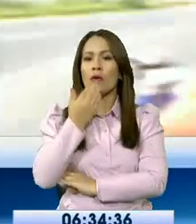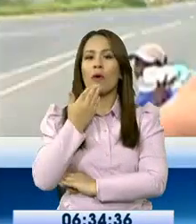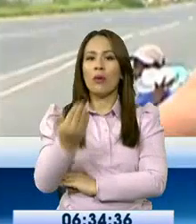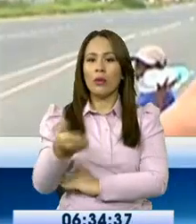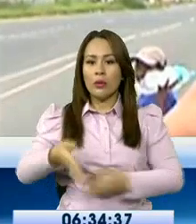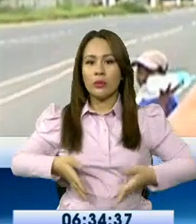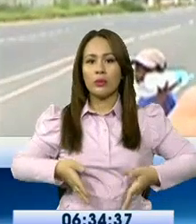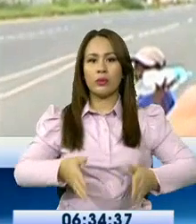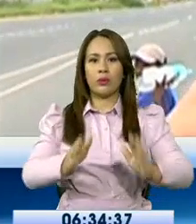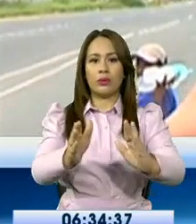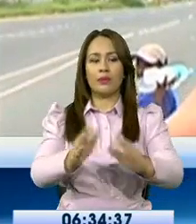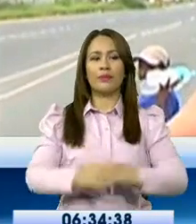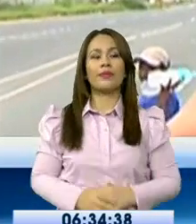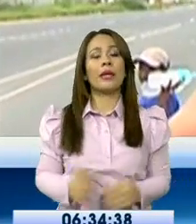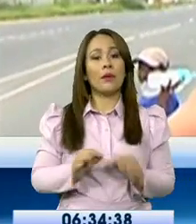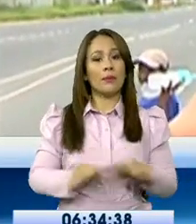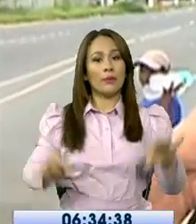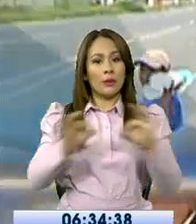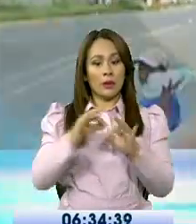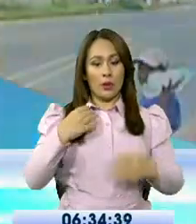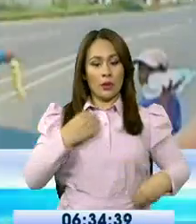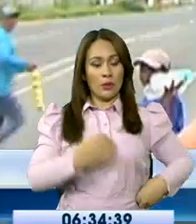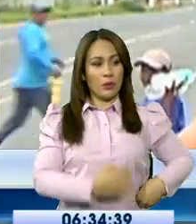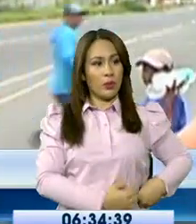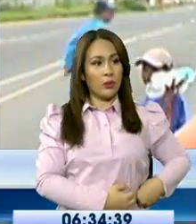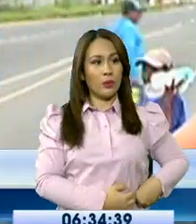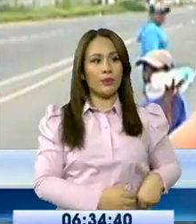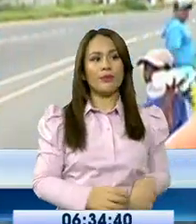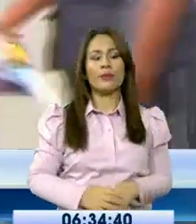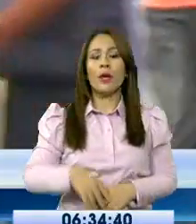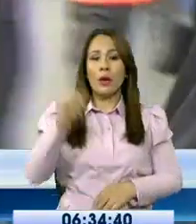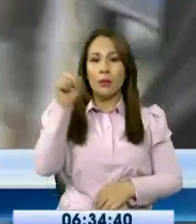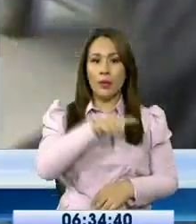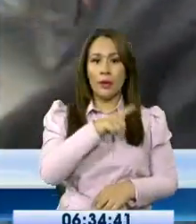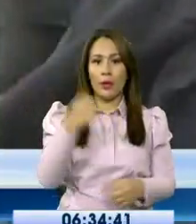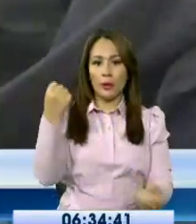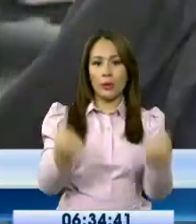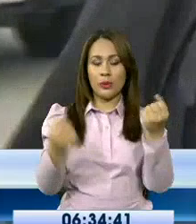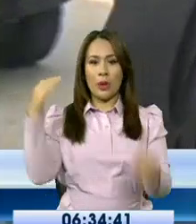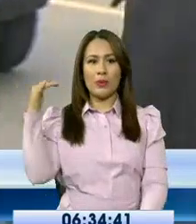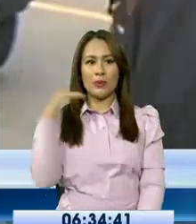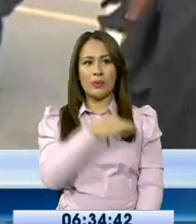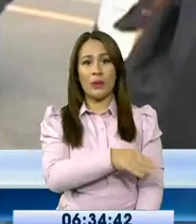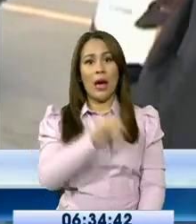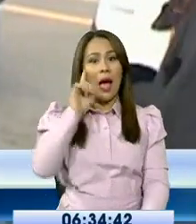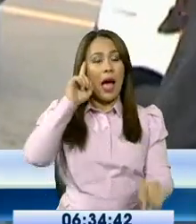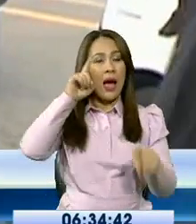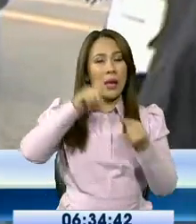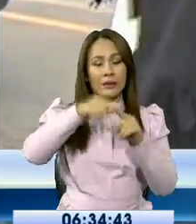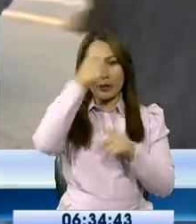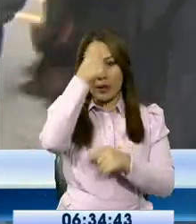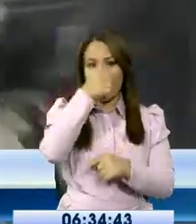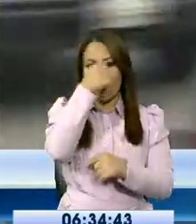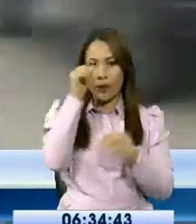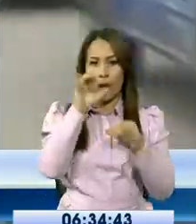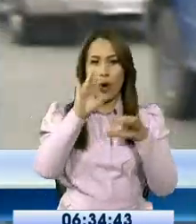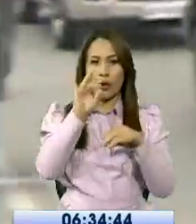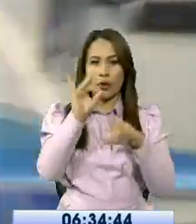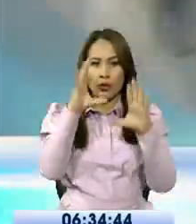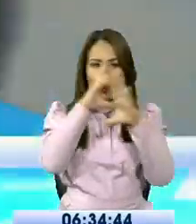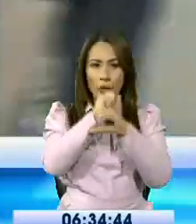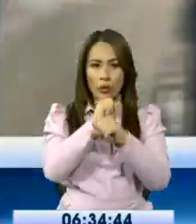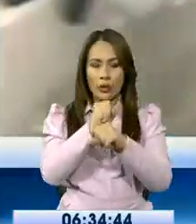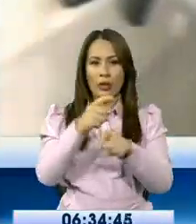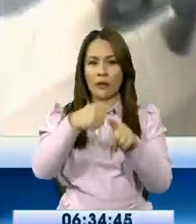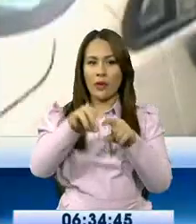Cinturón de seguridad, que es lo básico, y reducir lo que es el exceso de velocidad. Estaremos hasta el día domingo, 8 de la noche, en diferentes puntos de la